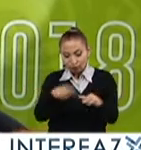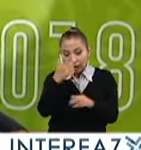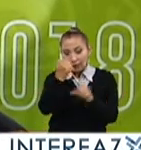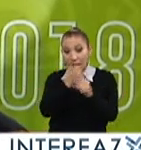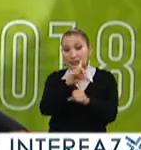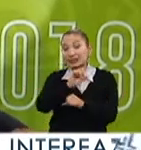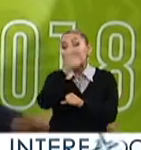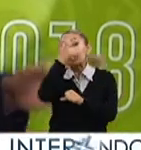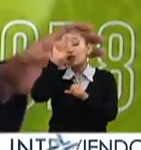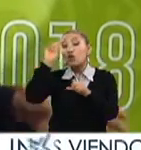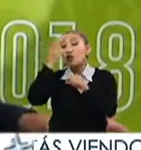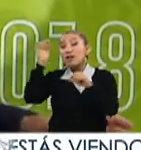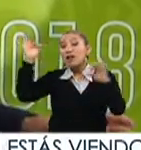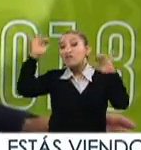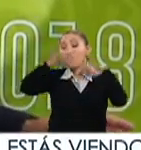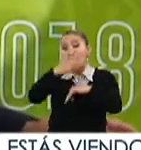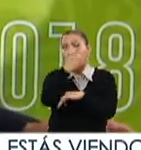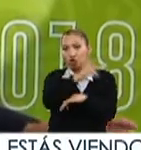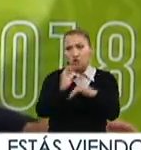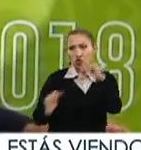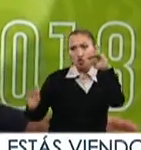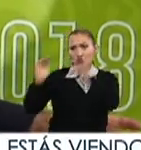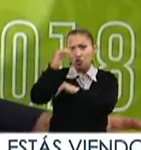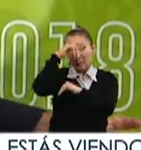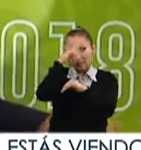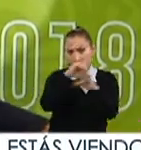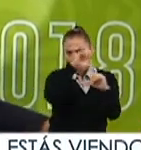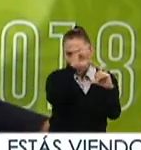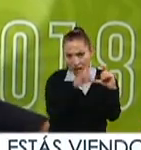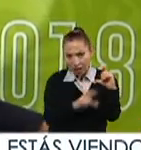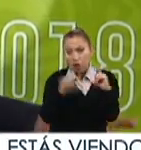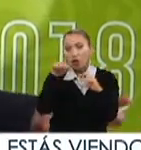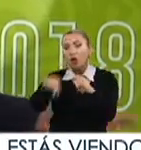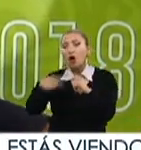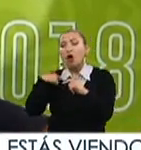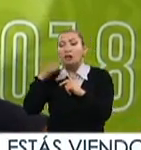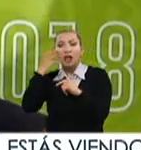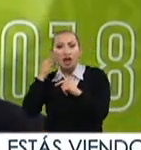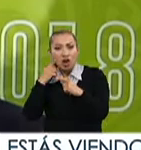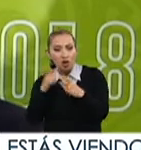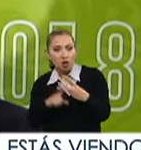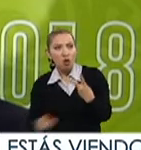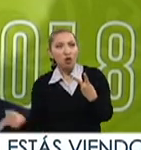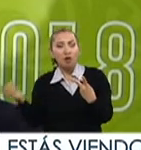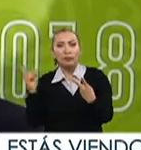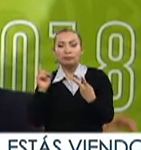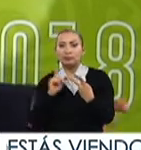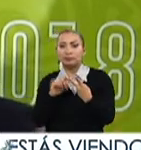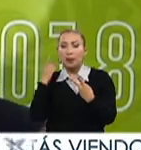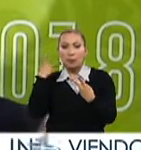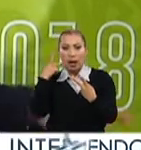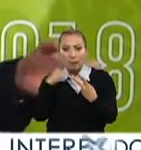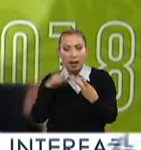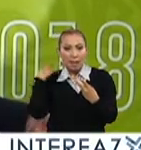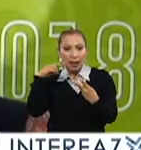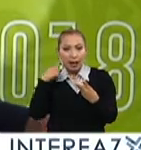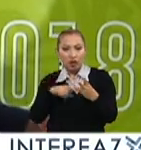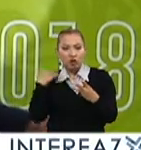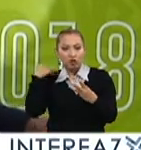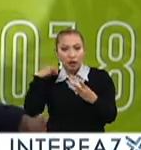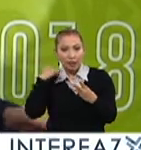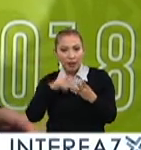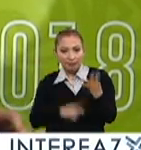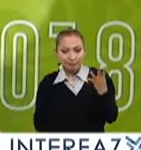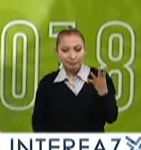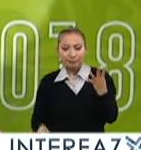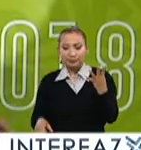año son 37 universidades, 8 de las grandes universidades nacionales, la Autónoma de Nuevo León, la Universidad de Puebla, la Veracruzana, la de